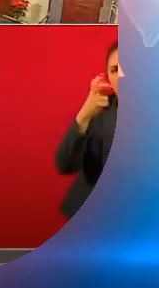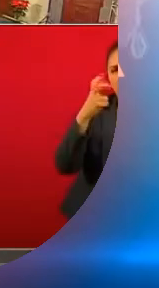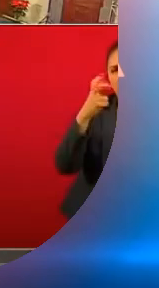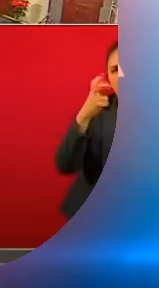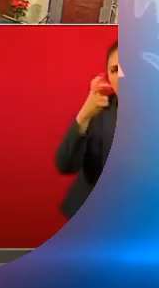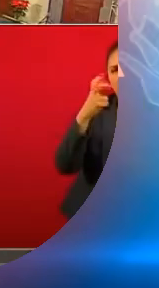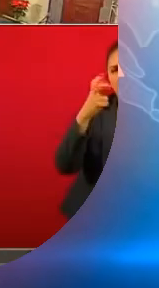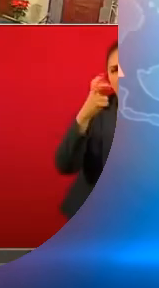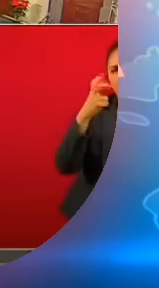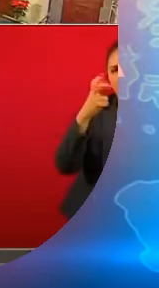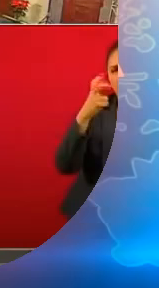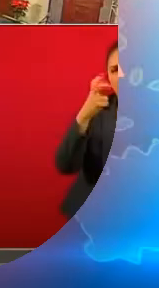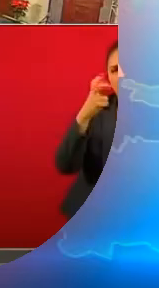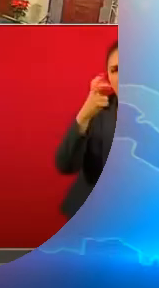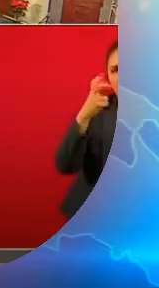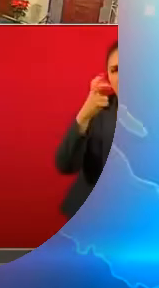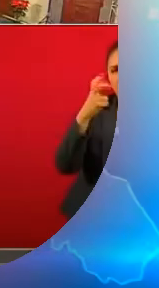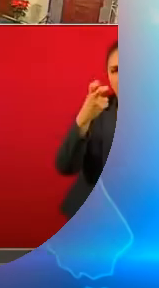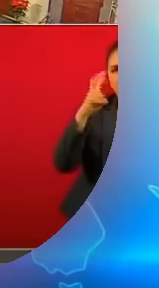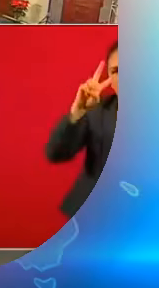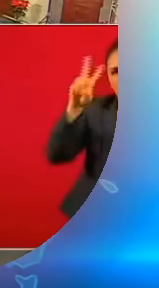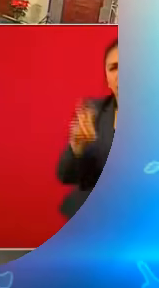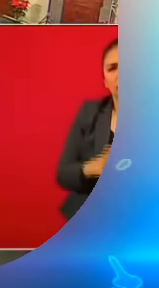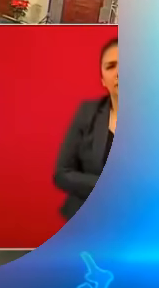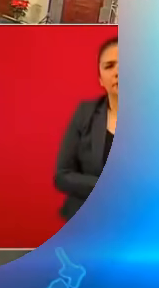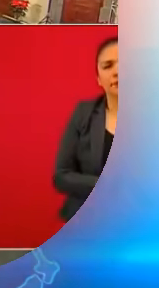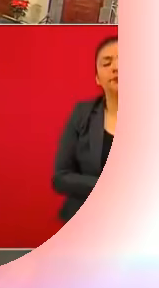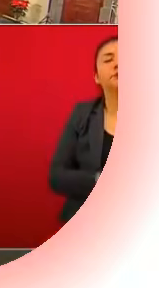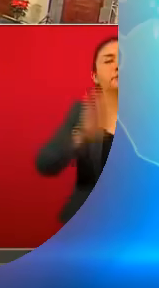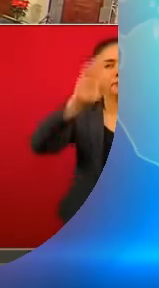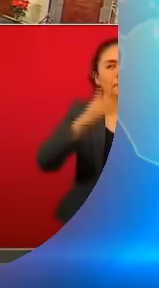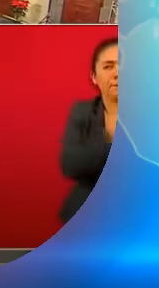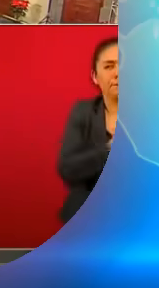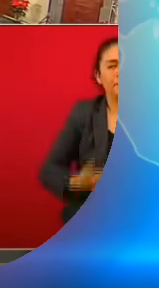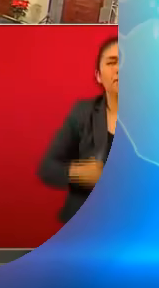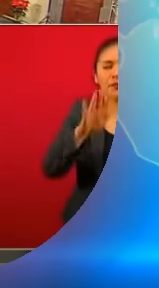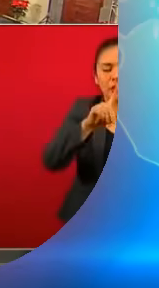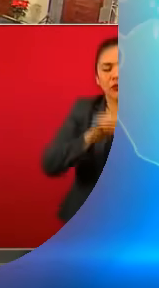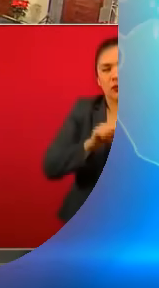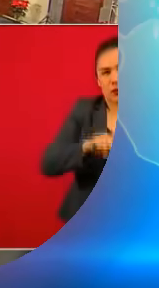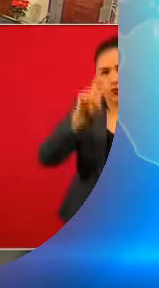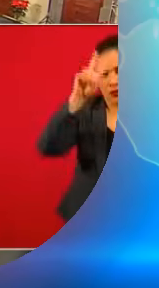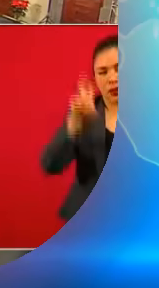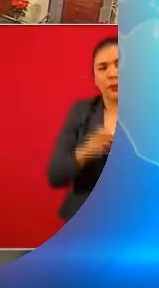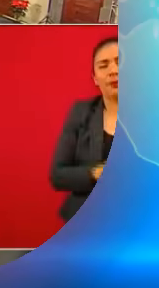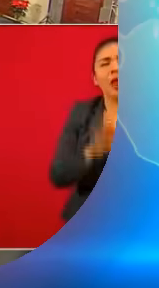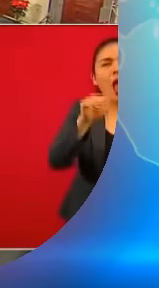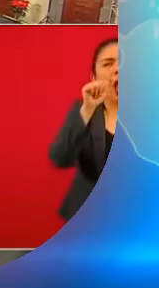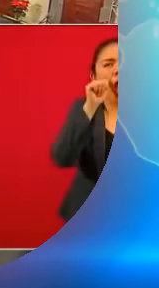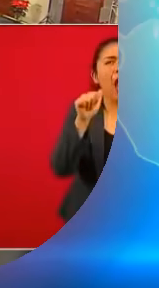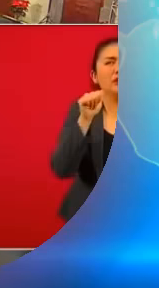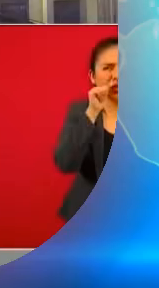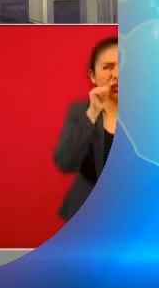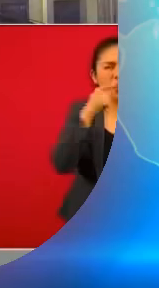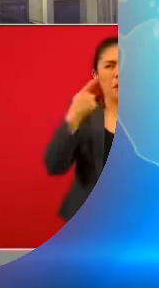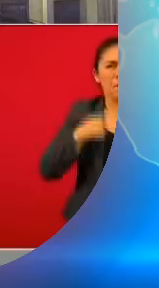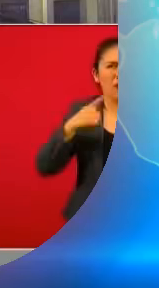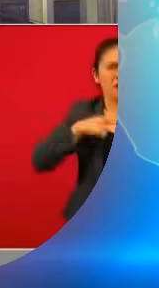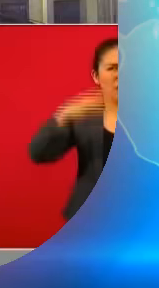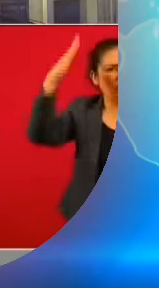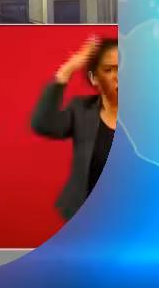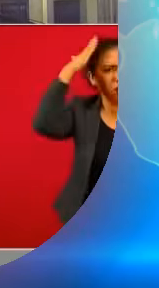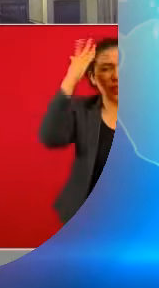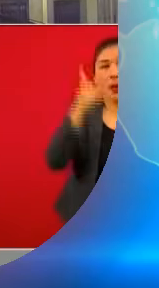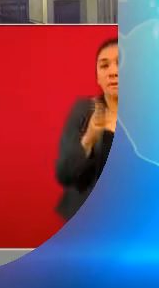enterado, amigo de Conexión. Señor presidente, y en un segundo tema, el día de ayer los líderes de el